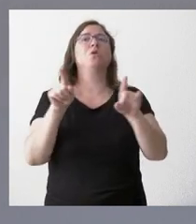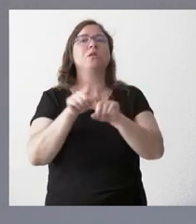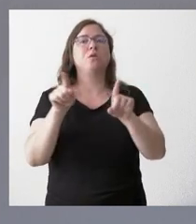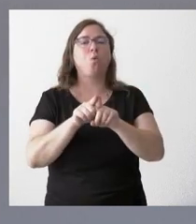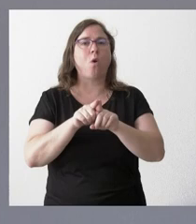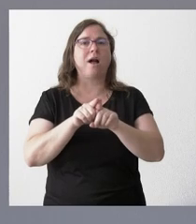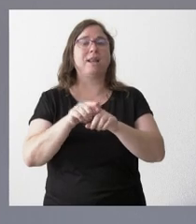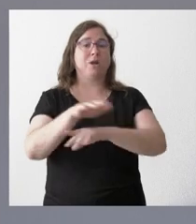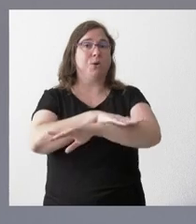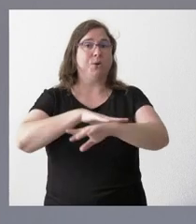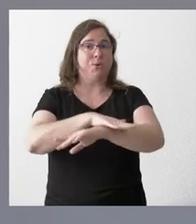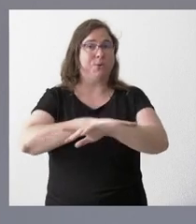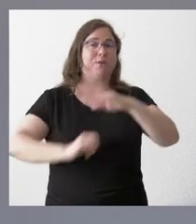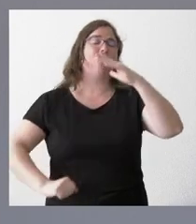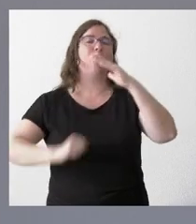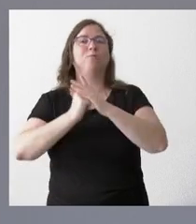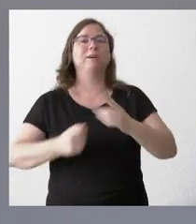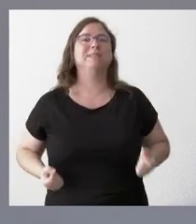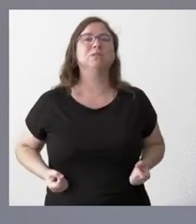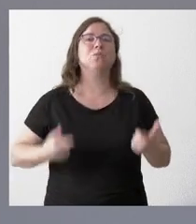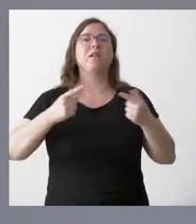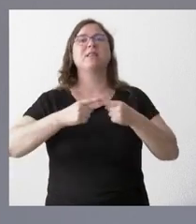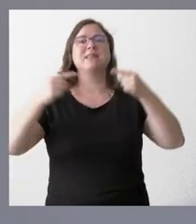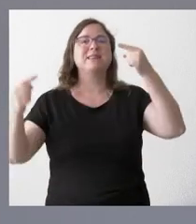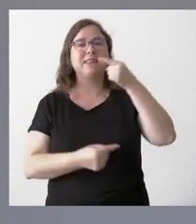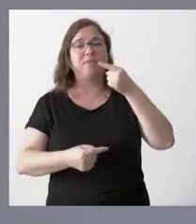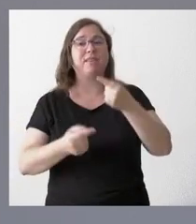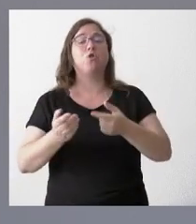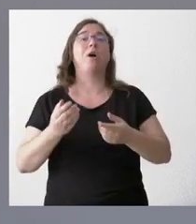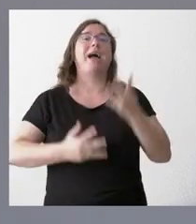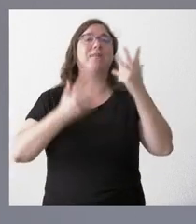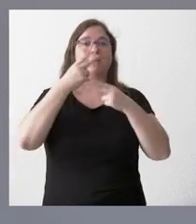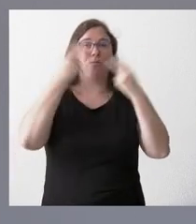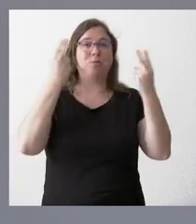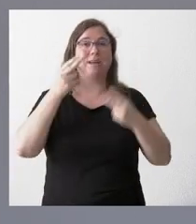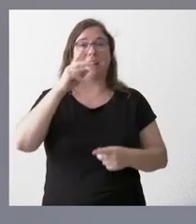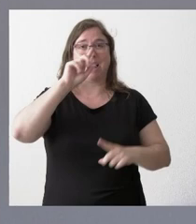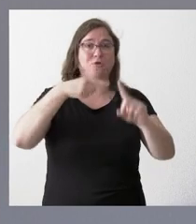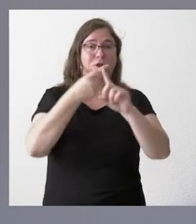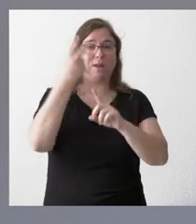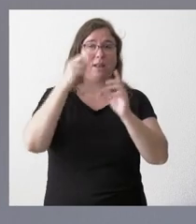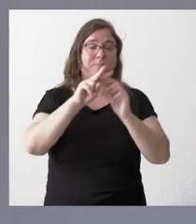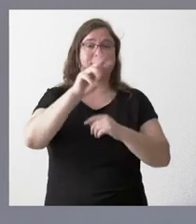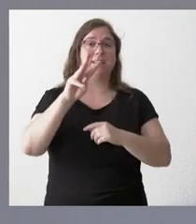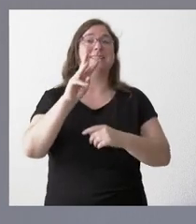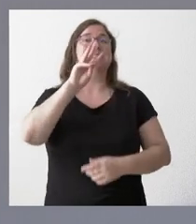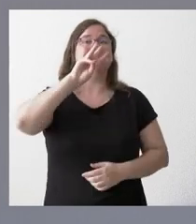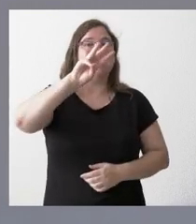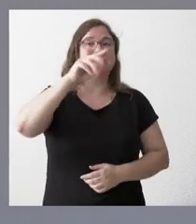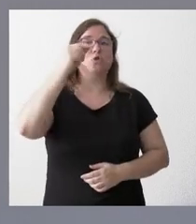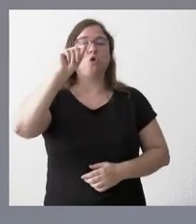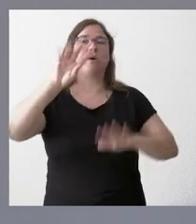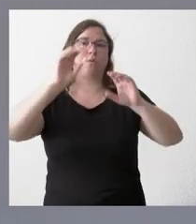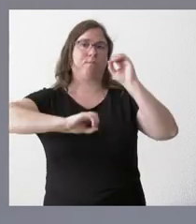Gobierno en el techo de gasto que presentó era un déficit público para el conjunto de las Administraciones para el próximo año 2023 del 3,9%, y